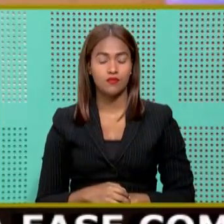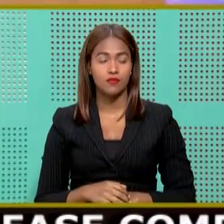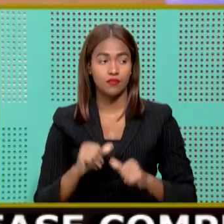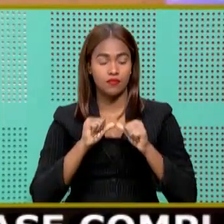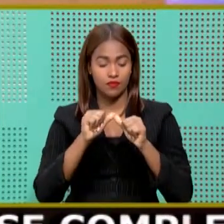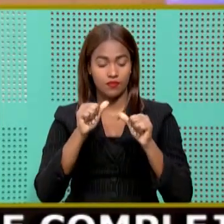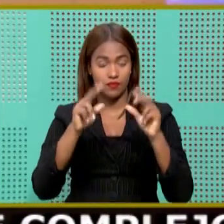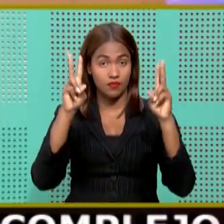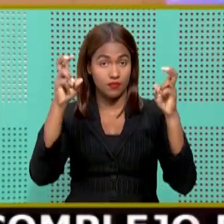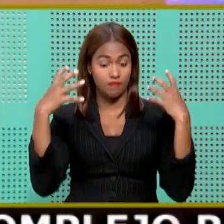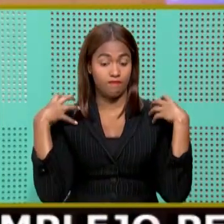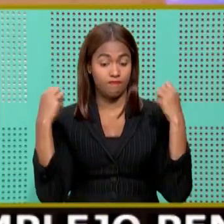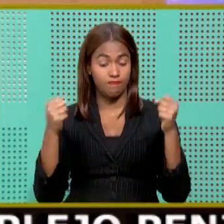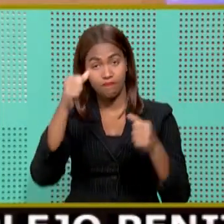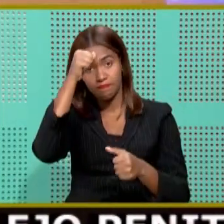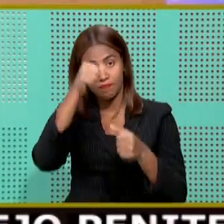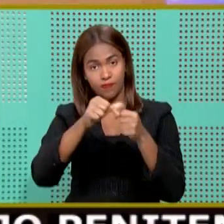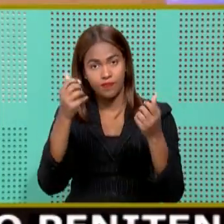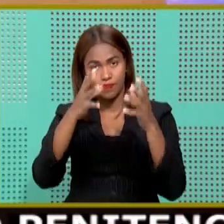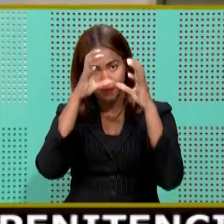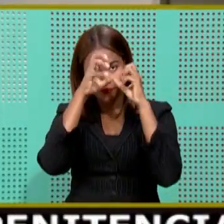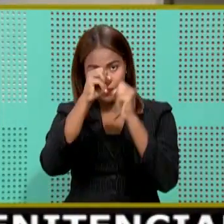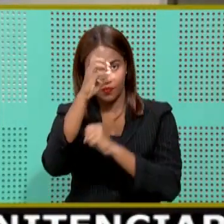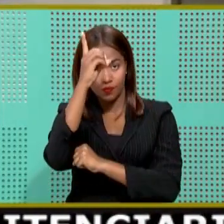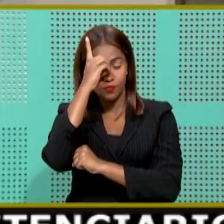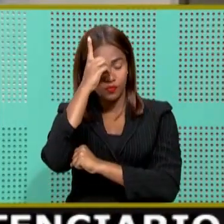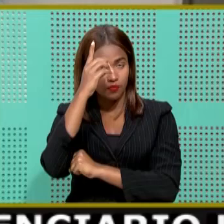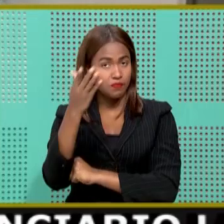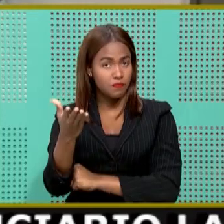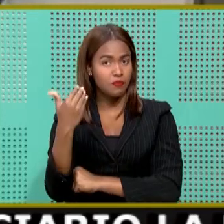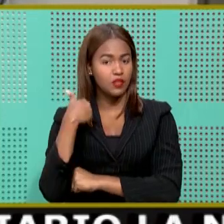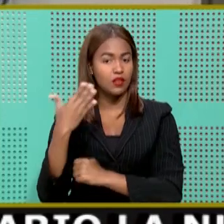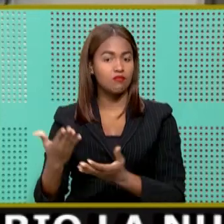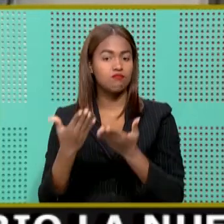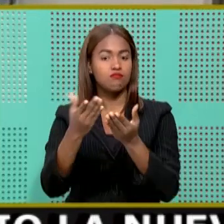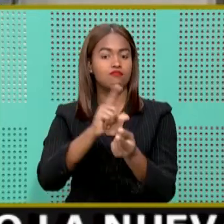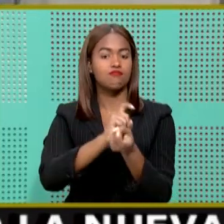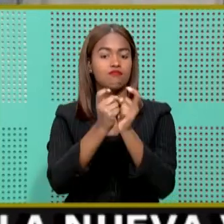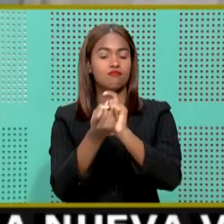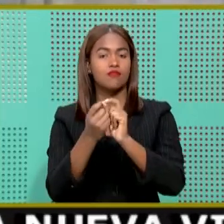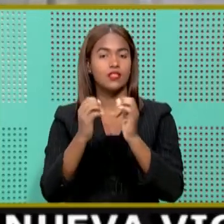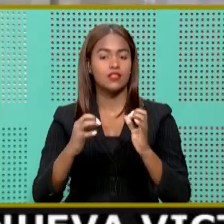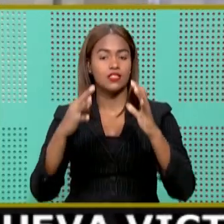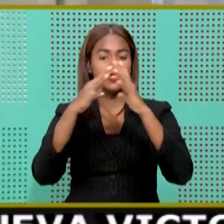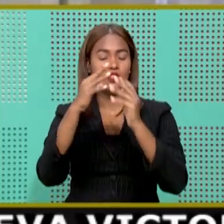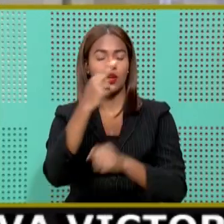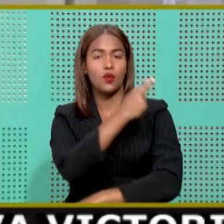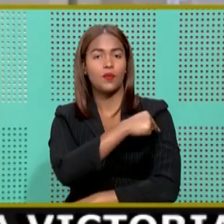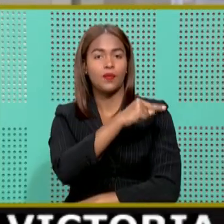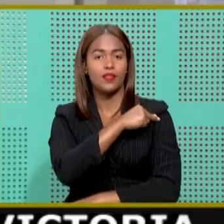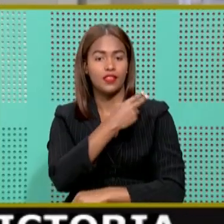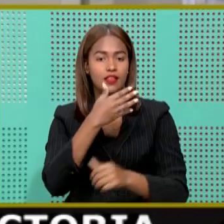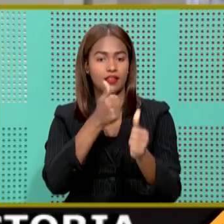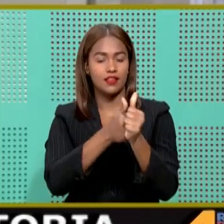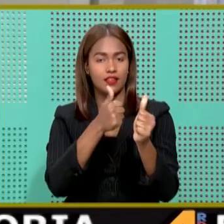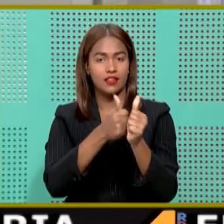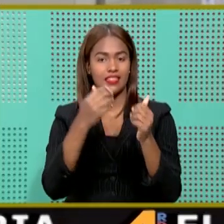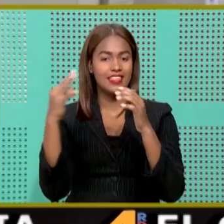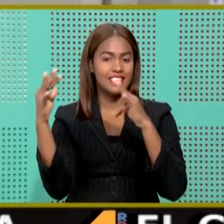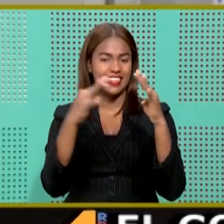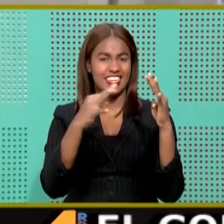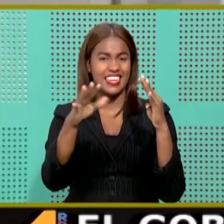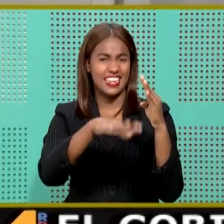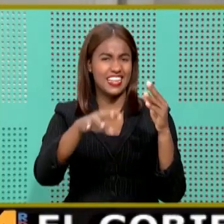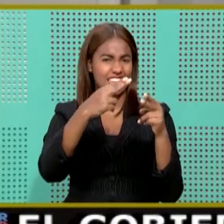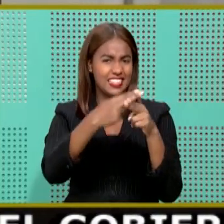Continuando con el tema salud, recordamos que el presidente Danilo Medina entregó remodelado el hospital Elvira Echevarría, Viuda Castillo, en Guerra.